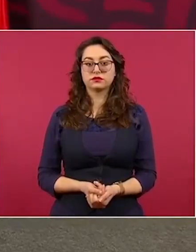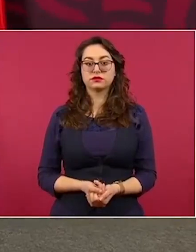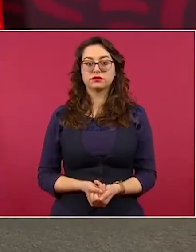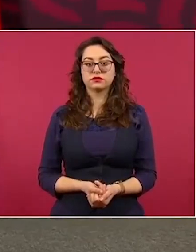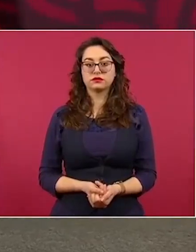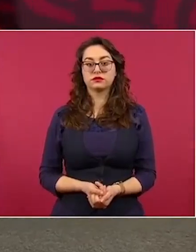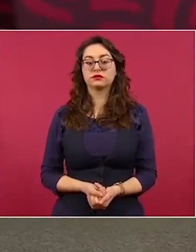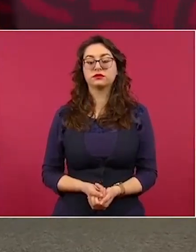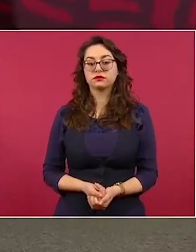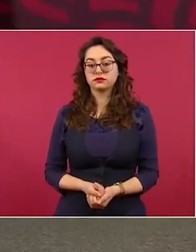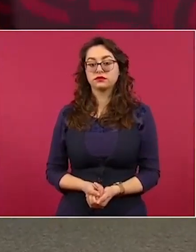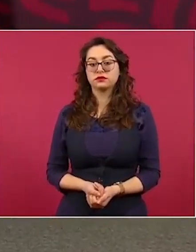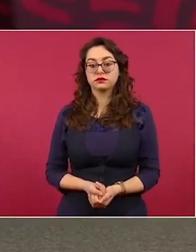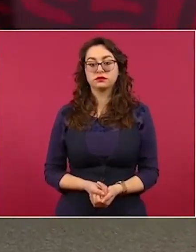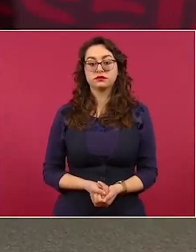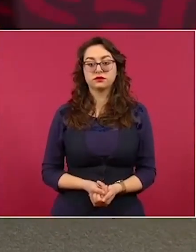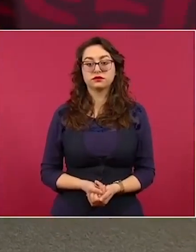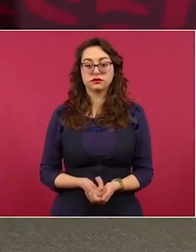una comisión.